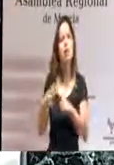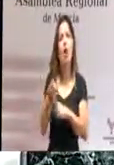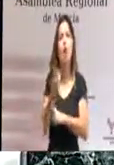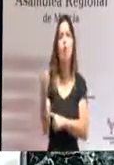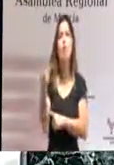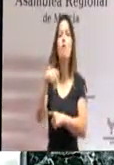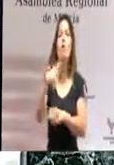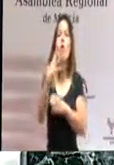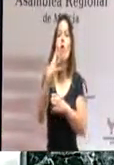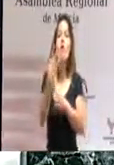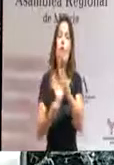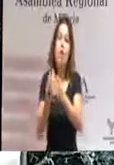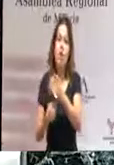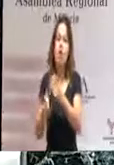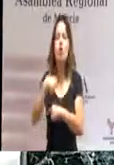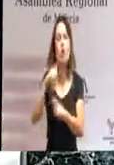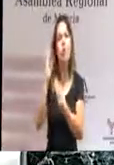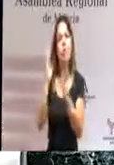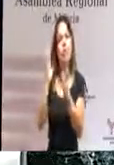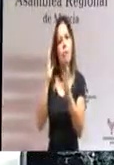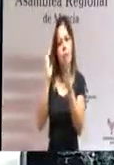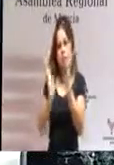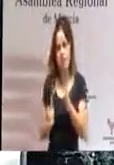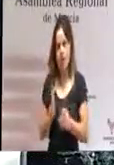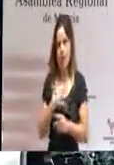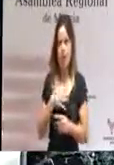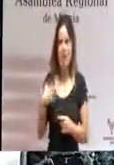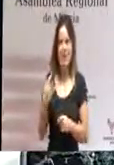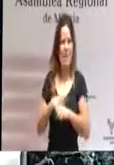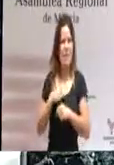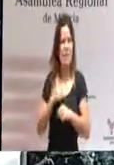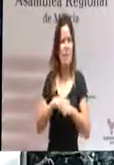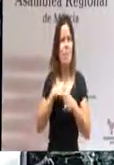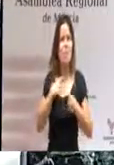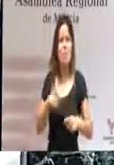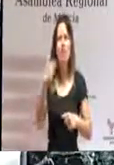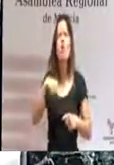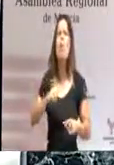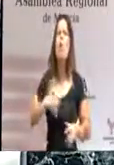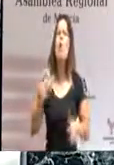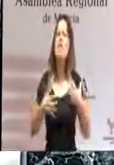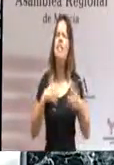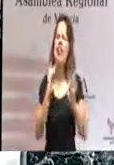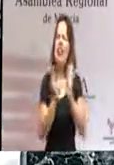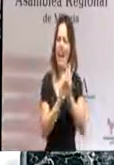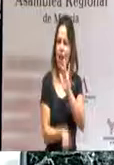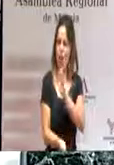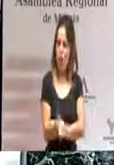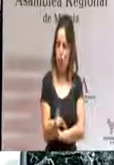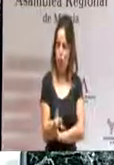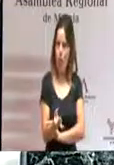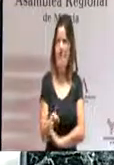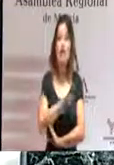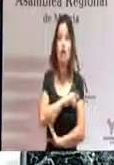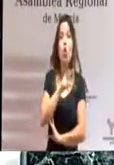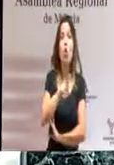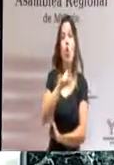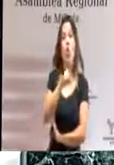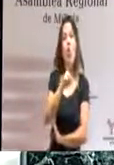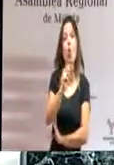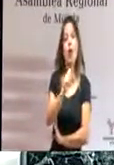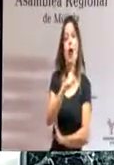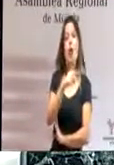de sus desaguisados. Les molestan a ustedes los decretos. Le molesta al señor Urralburu y